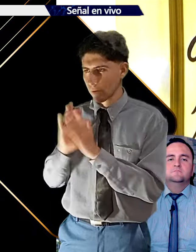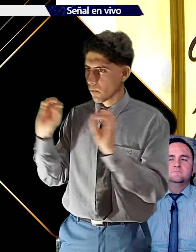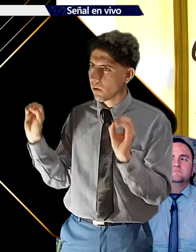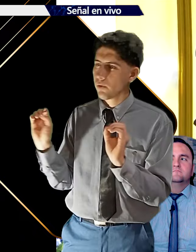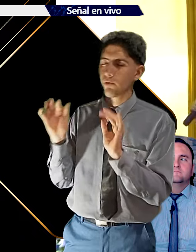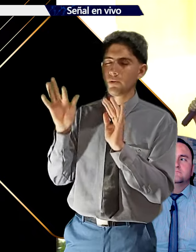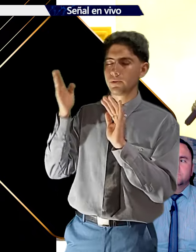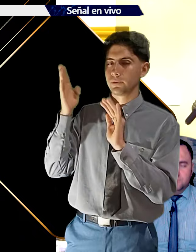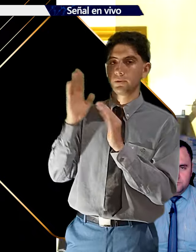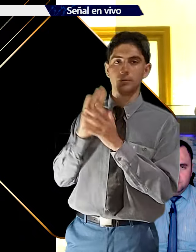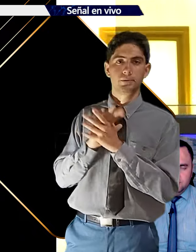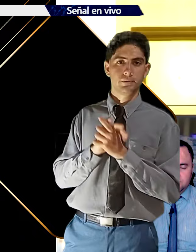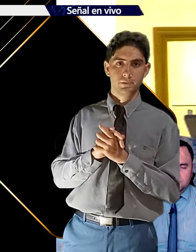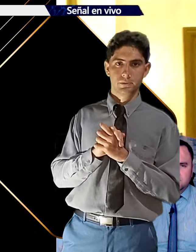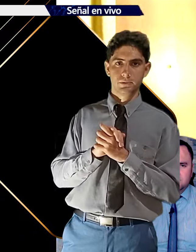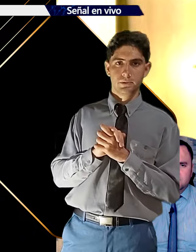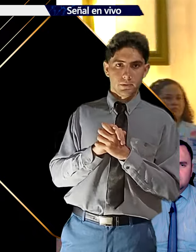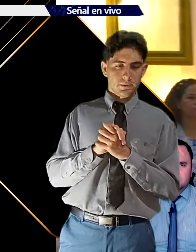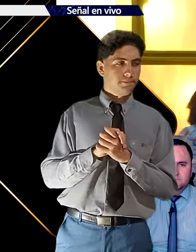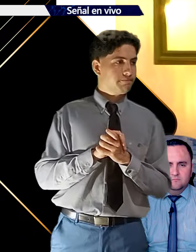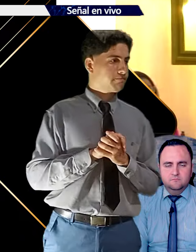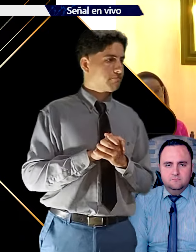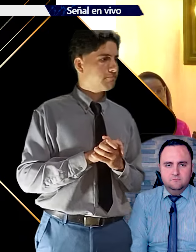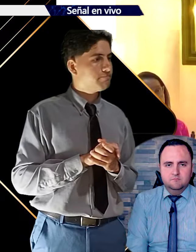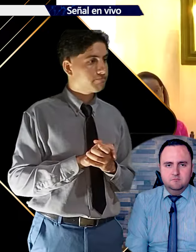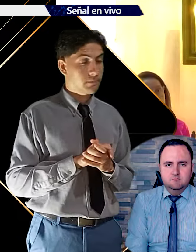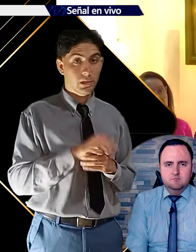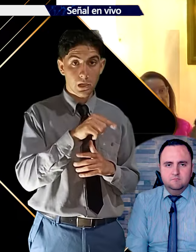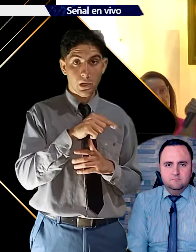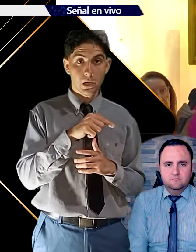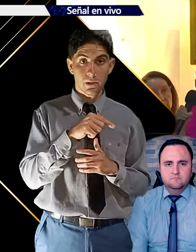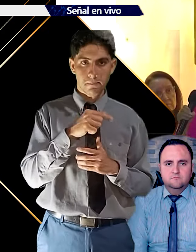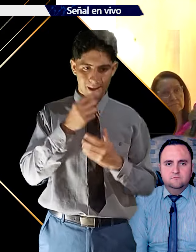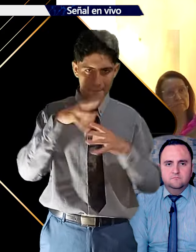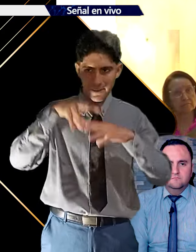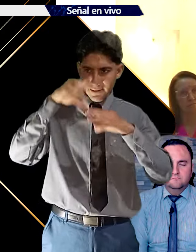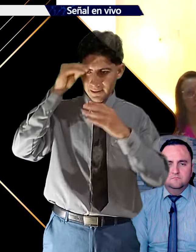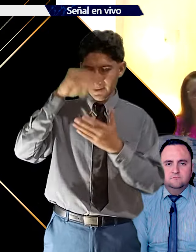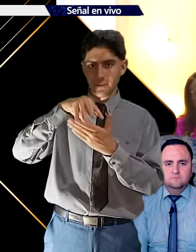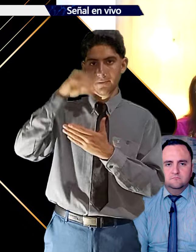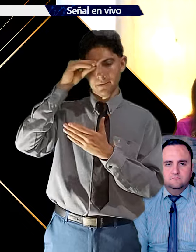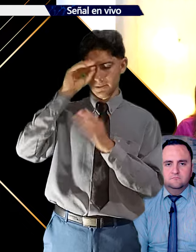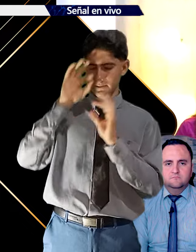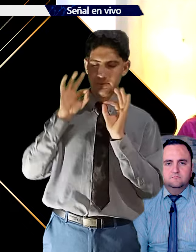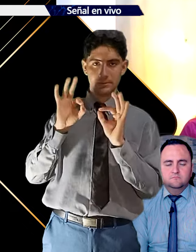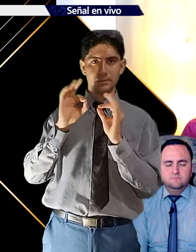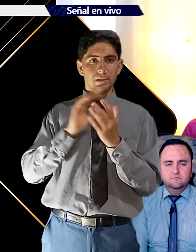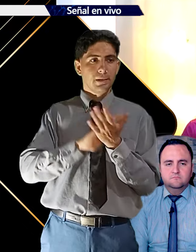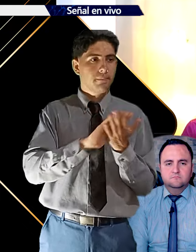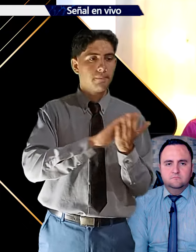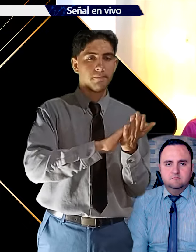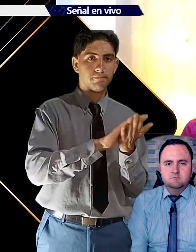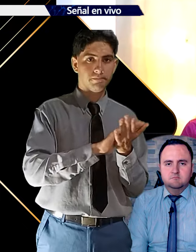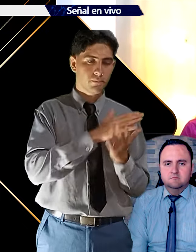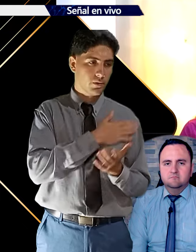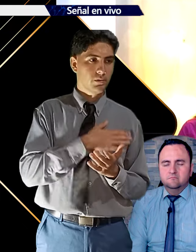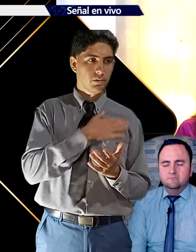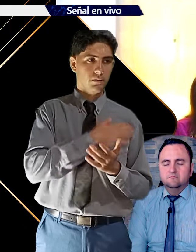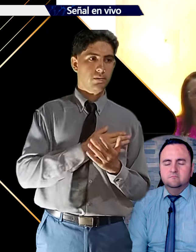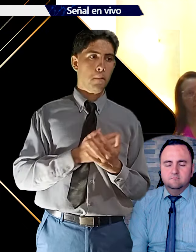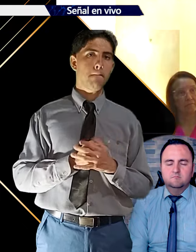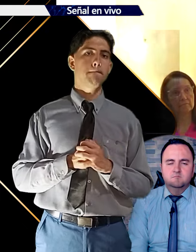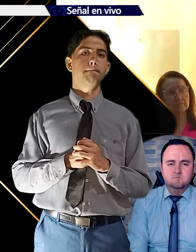que todos nos podemos equivocar, pero que también podemos decirle: hijo, perdóname. Estás haciendo que ese muchacho, la semilla que